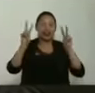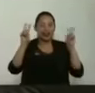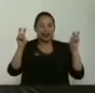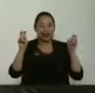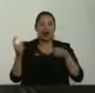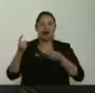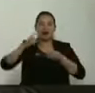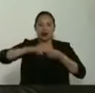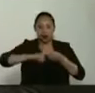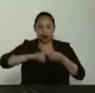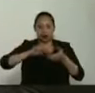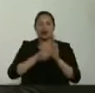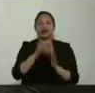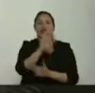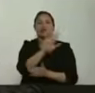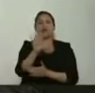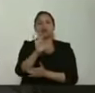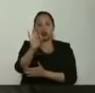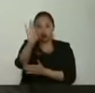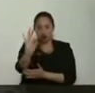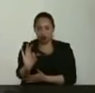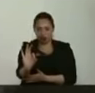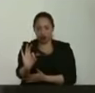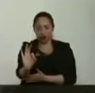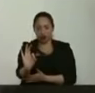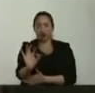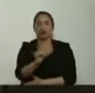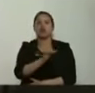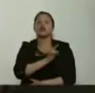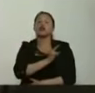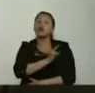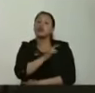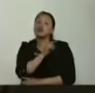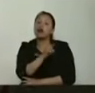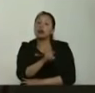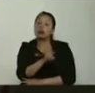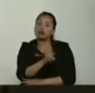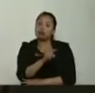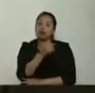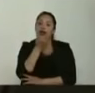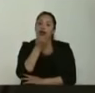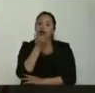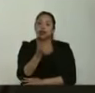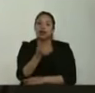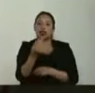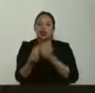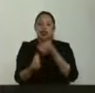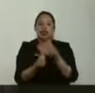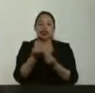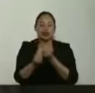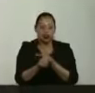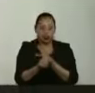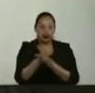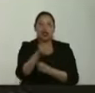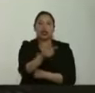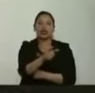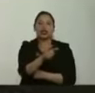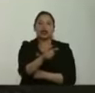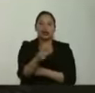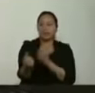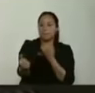un 55%. La universidad se ha convertido en gran consultora de proyectos del